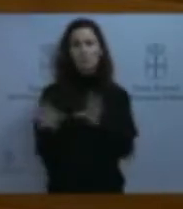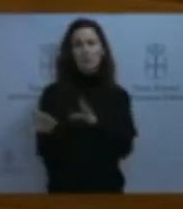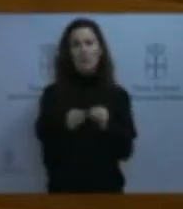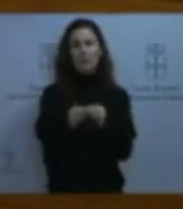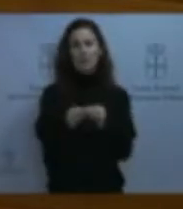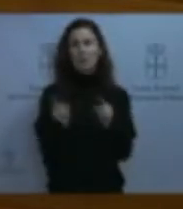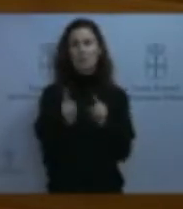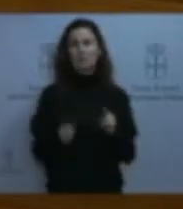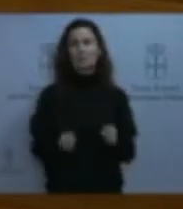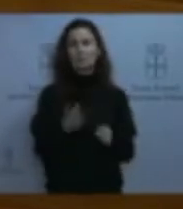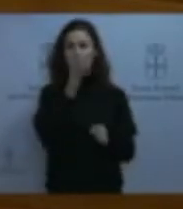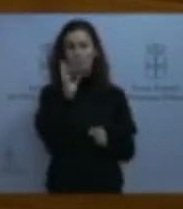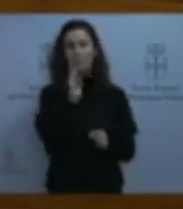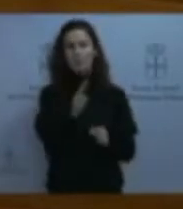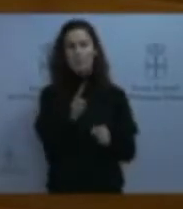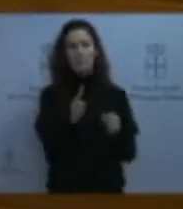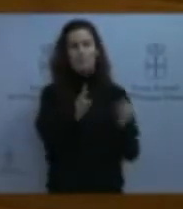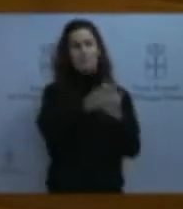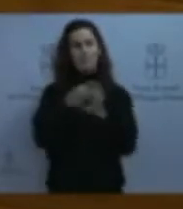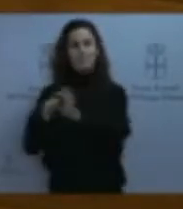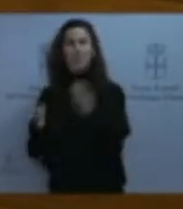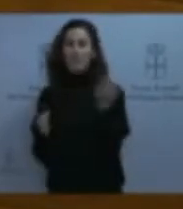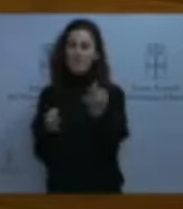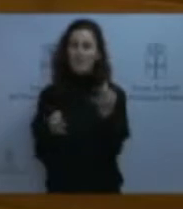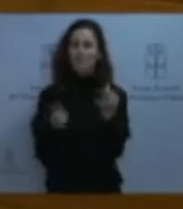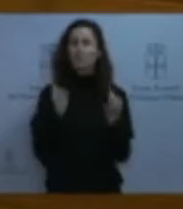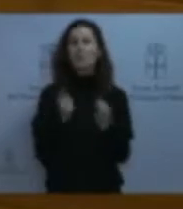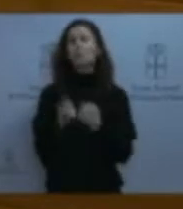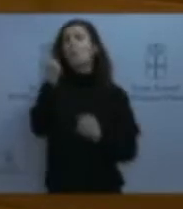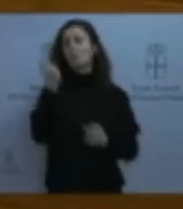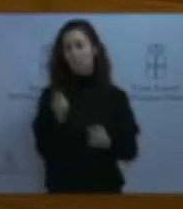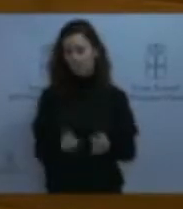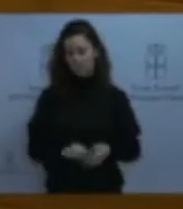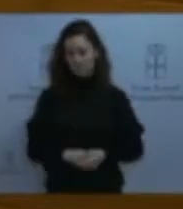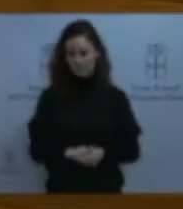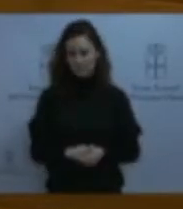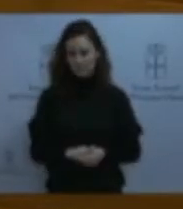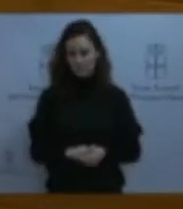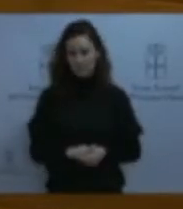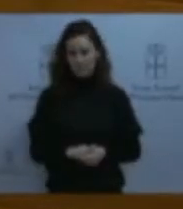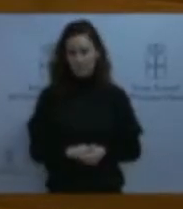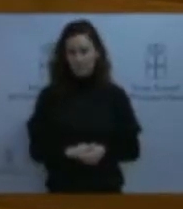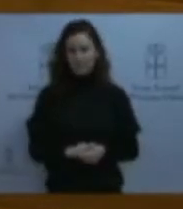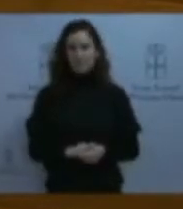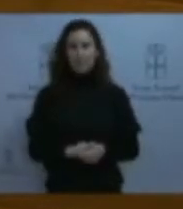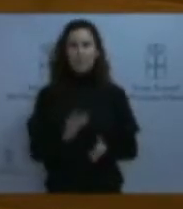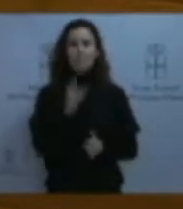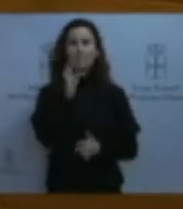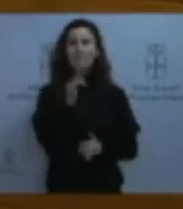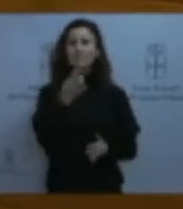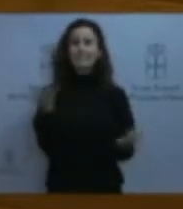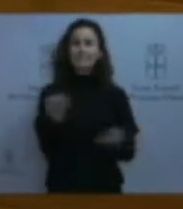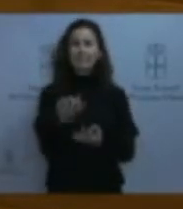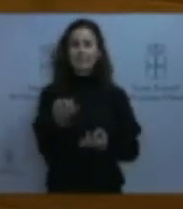por importante, por grave que sea, como el que hemos vivido en los últimos días. Pero además le digo más, oiga, yo leía